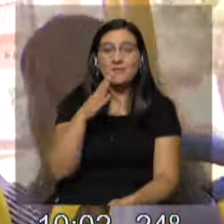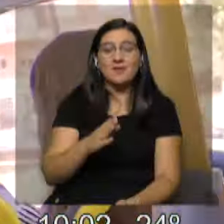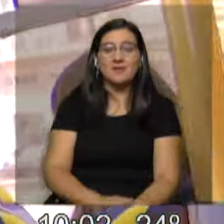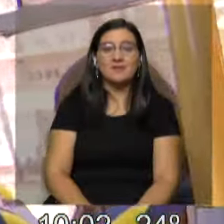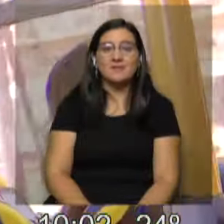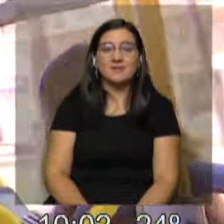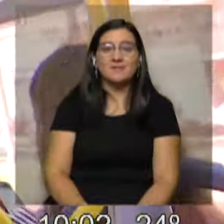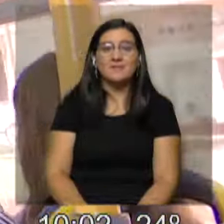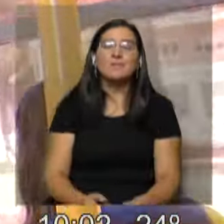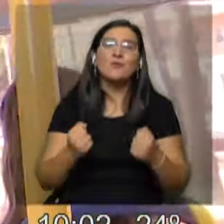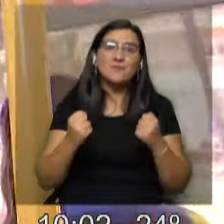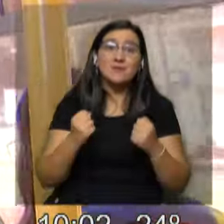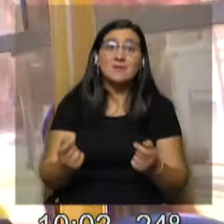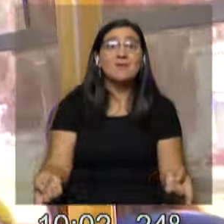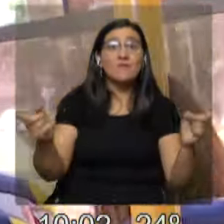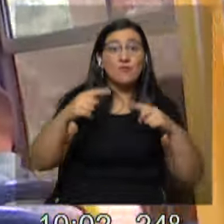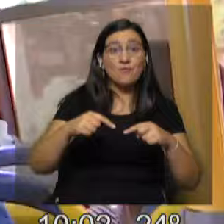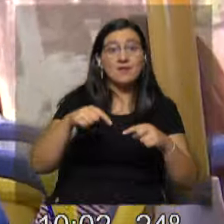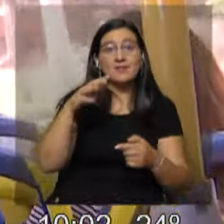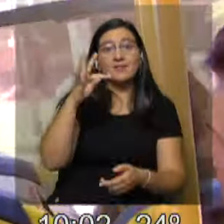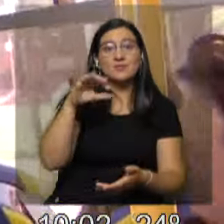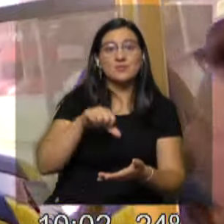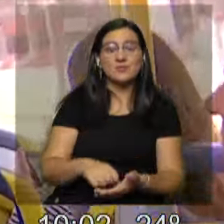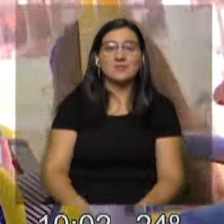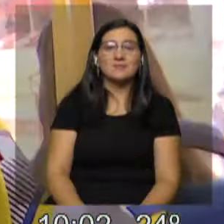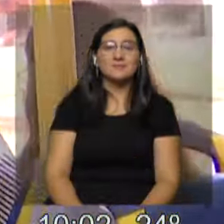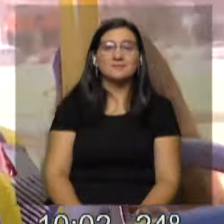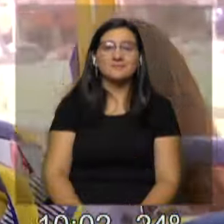Por fin vas a venir para el estudio. Vamos arriba. Es divino.